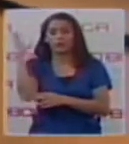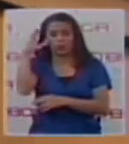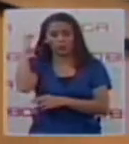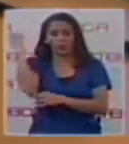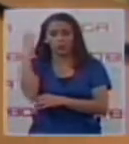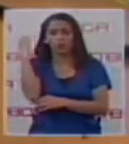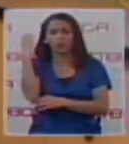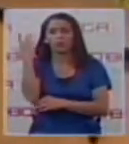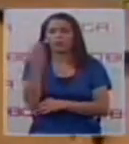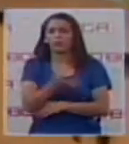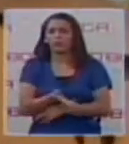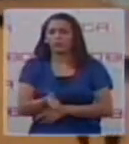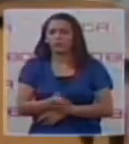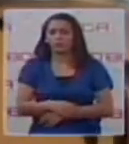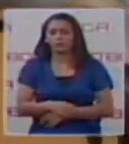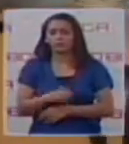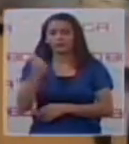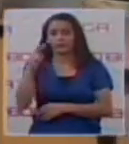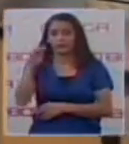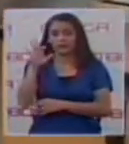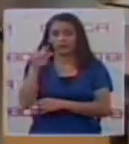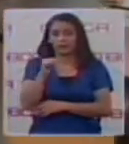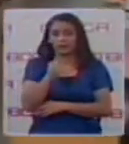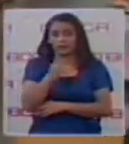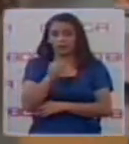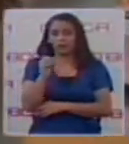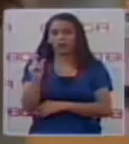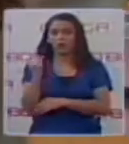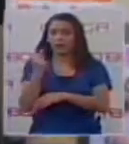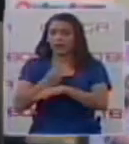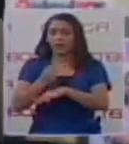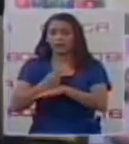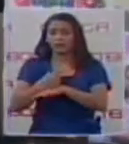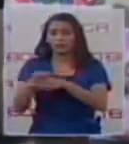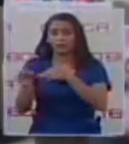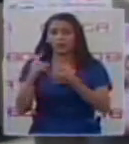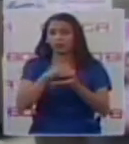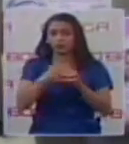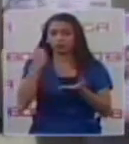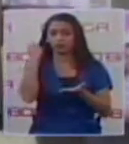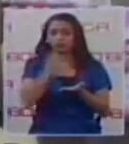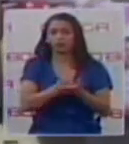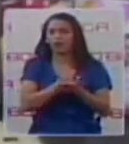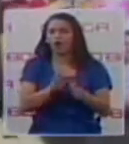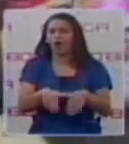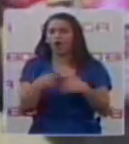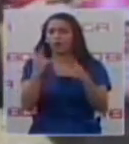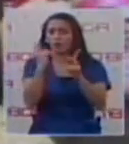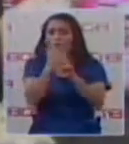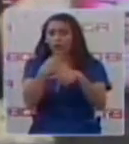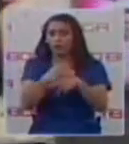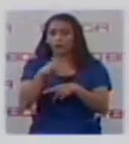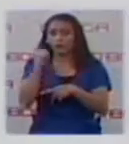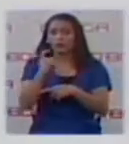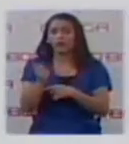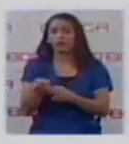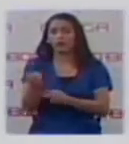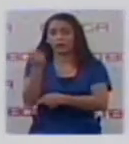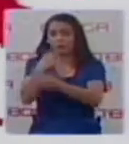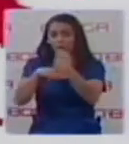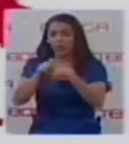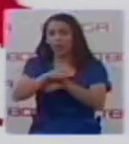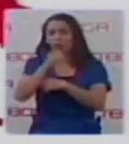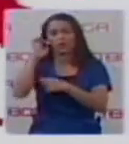Ceballos, gerente de Improagro S.A., aseguró que su etiquetado y productos les permiten proyectarse a nuevos destinos de exportación tales como